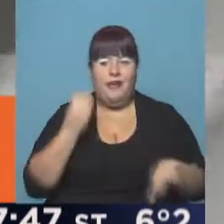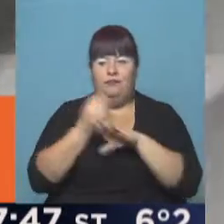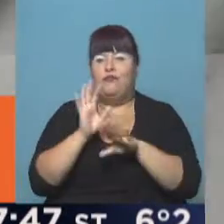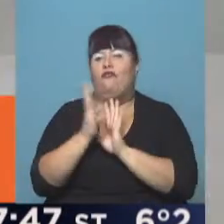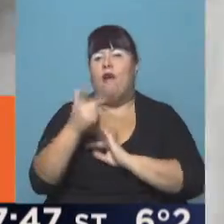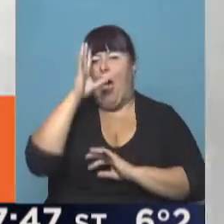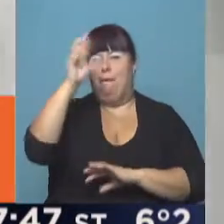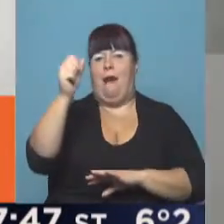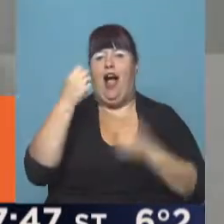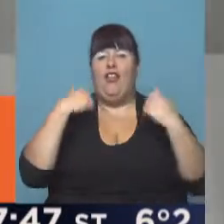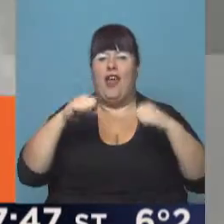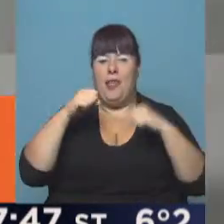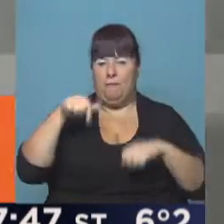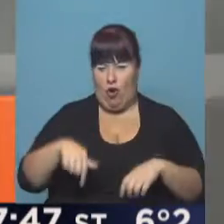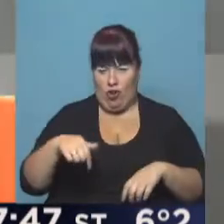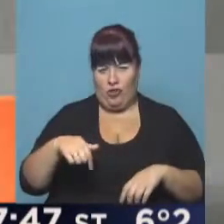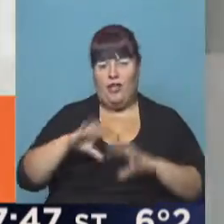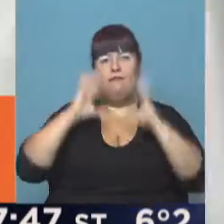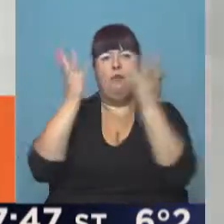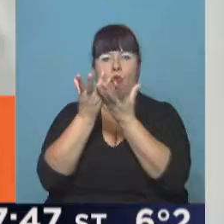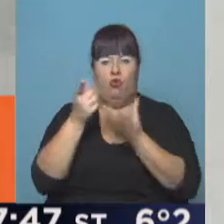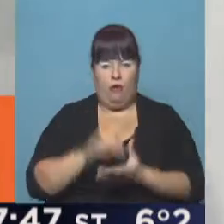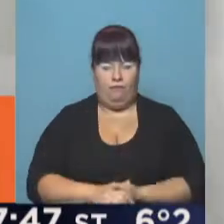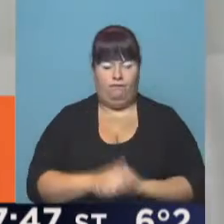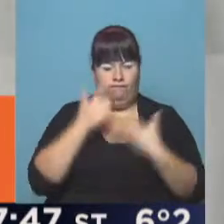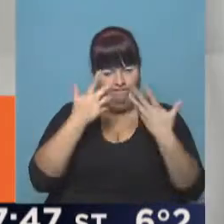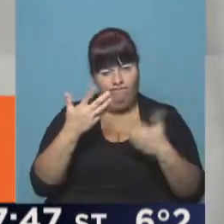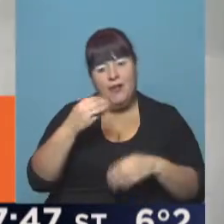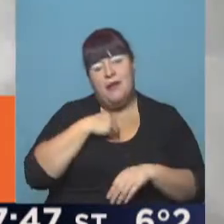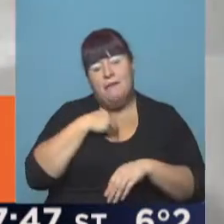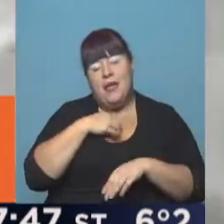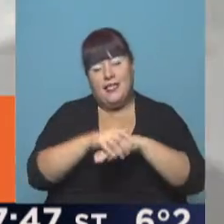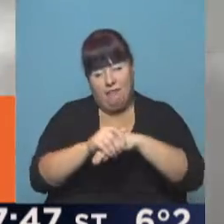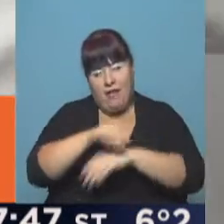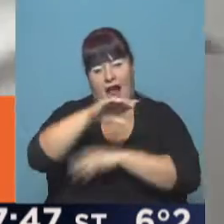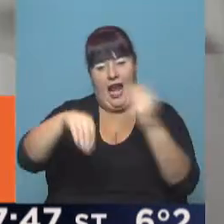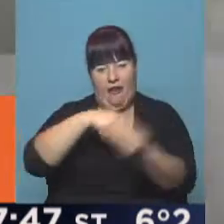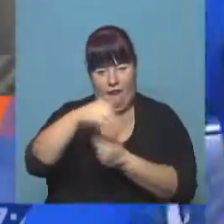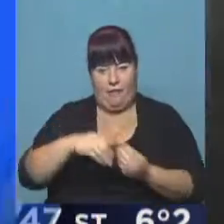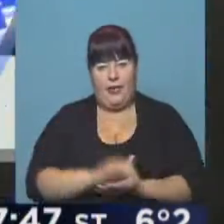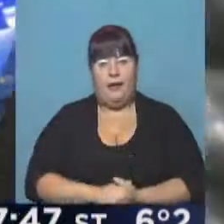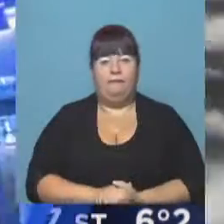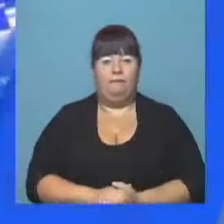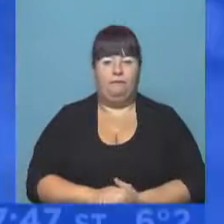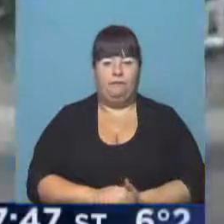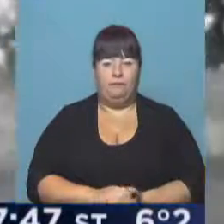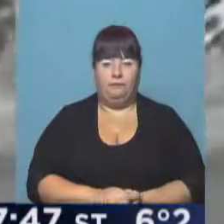embajador del deporte en el mundo nuestras condolencias claro a toda su familia